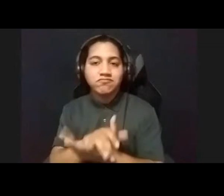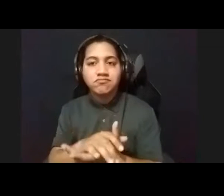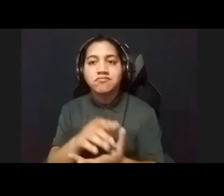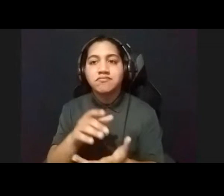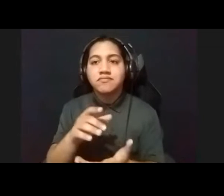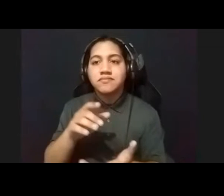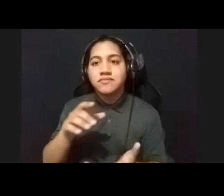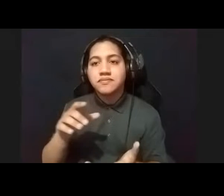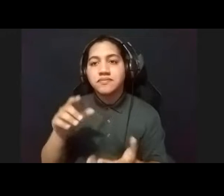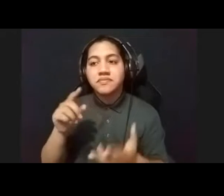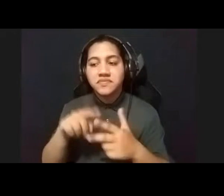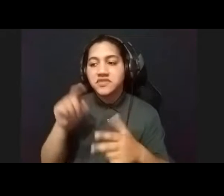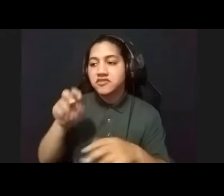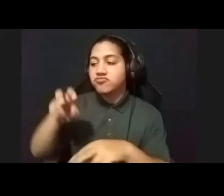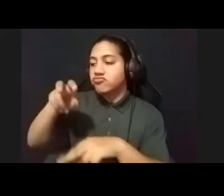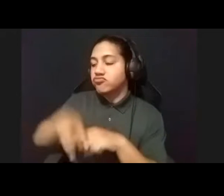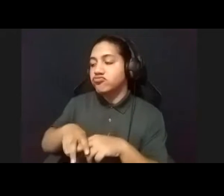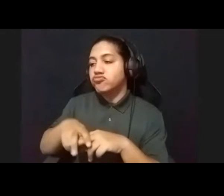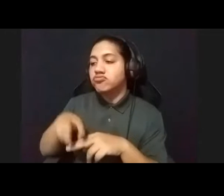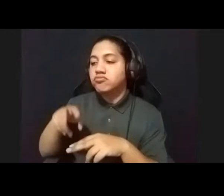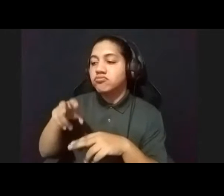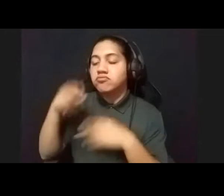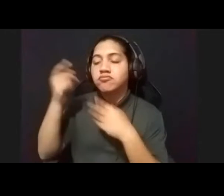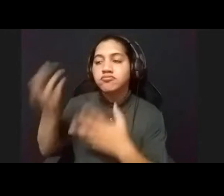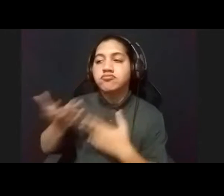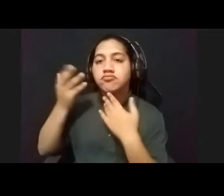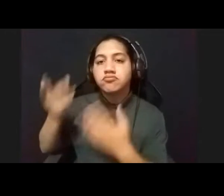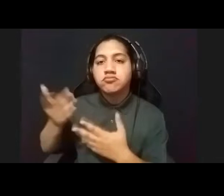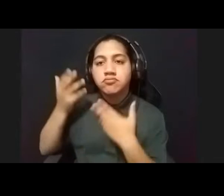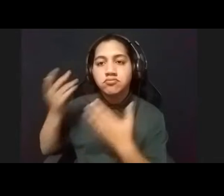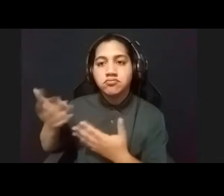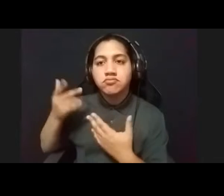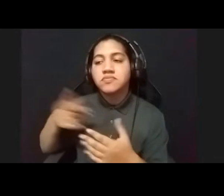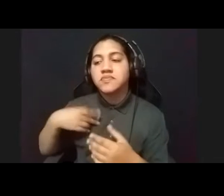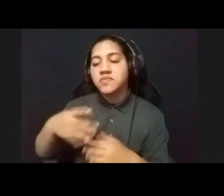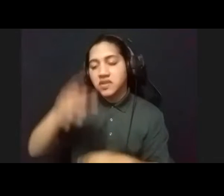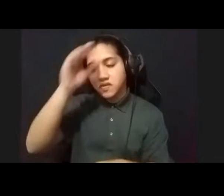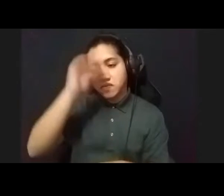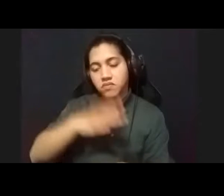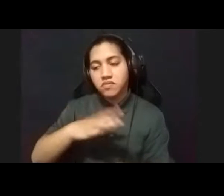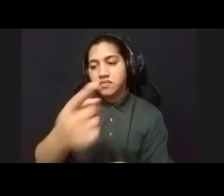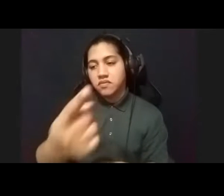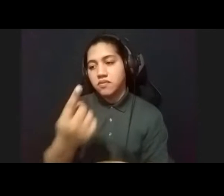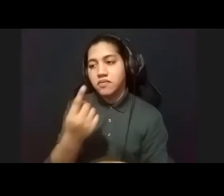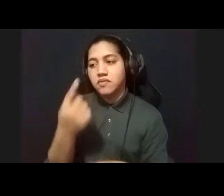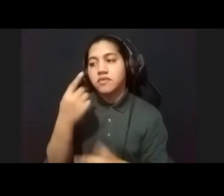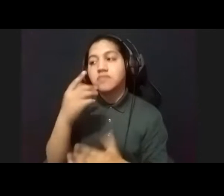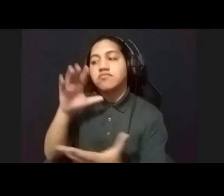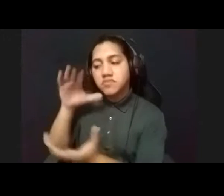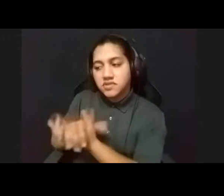que estar sentada en el balcón esperando a que llegue un pretendiente con el que tú te vas a casar.